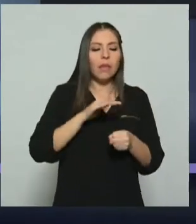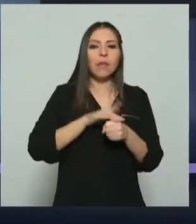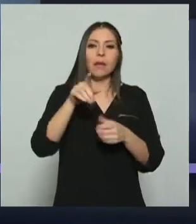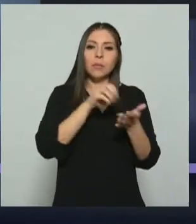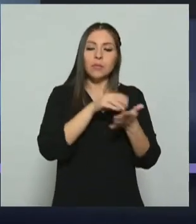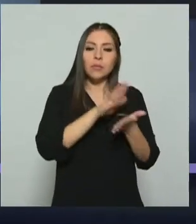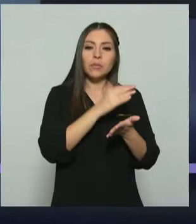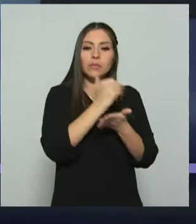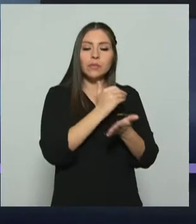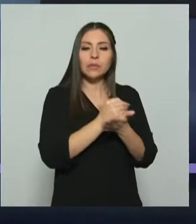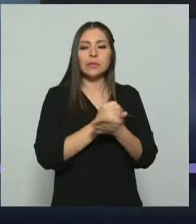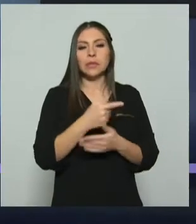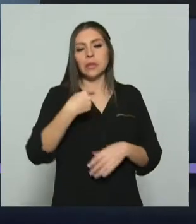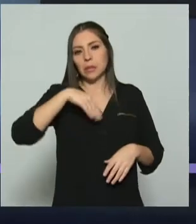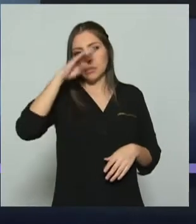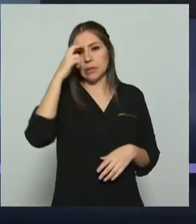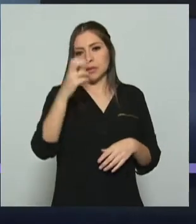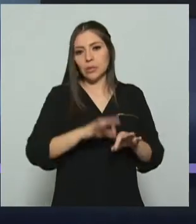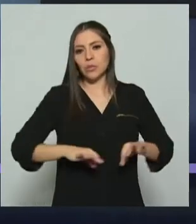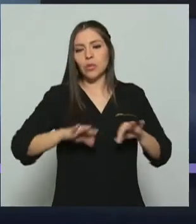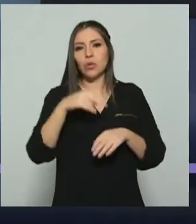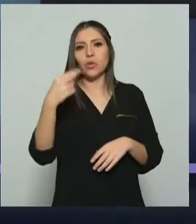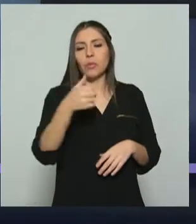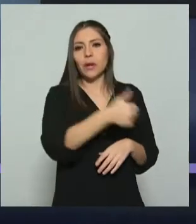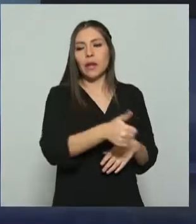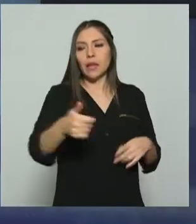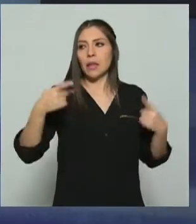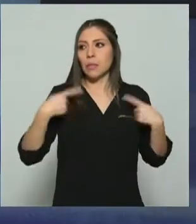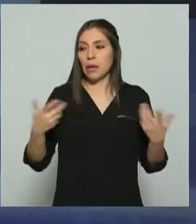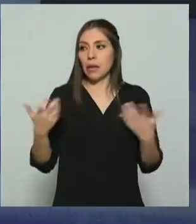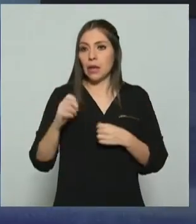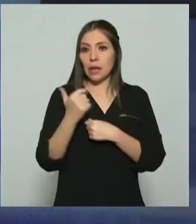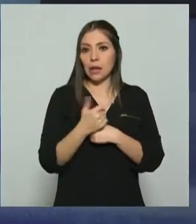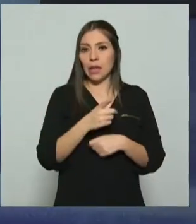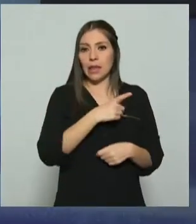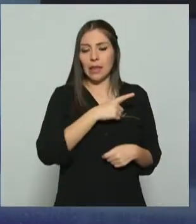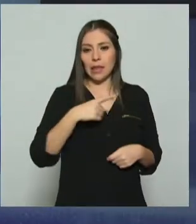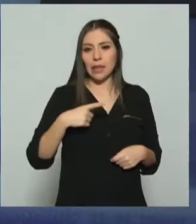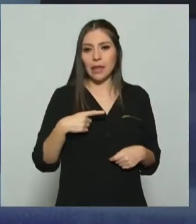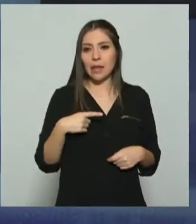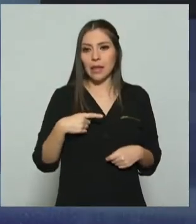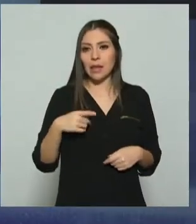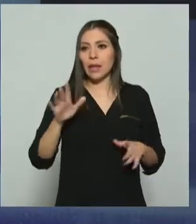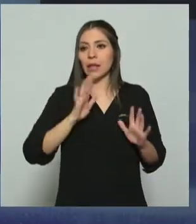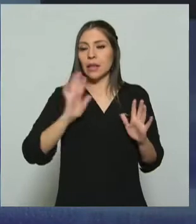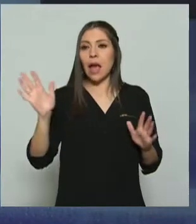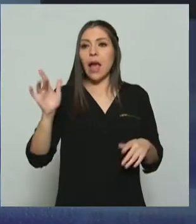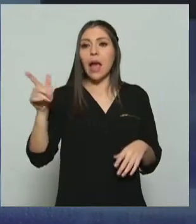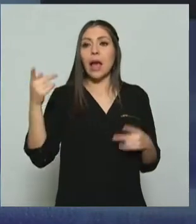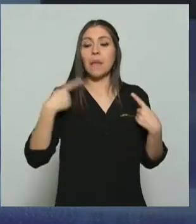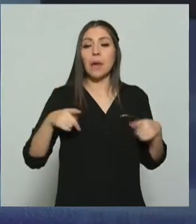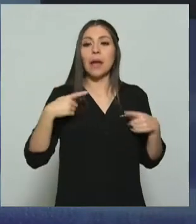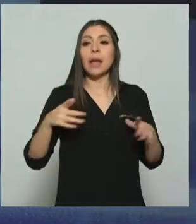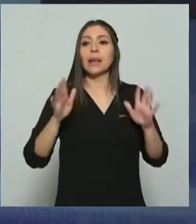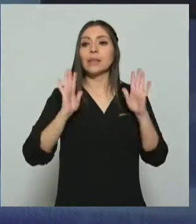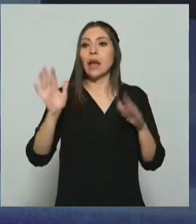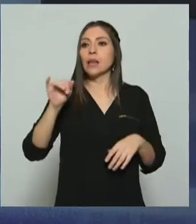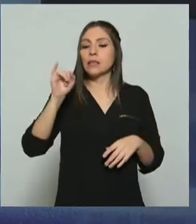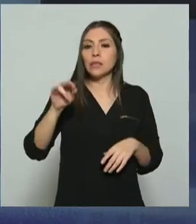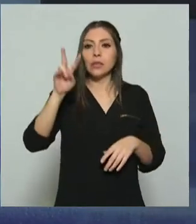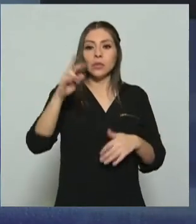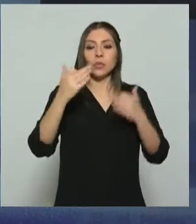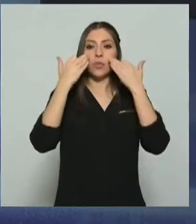en donde los nombres de los agresores sexuales deben y pueden ser, pero ojo, que ya sean condenados, es decir, que ya se haya probado que